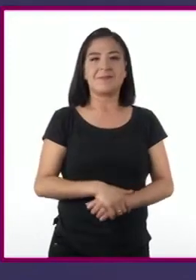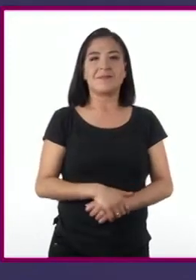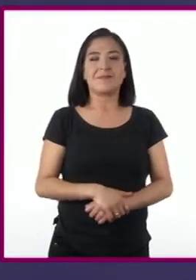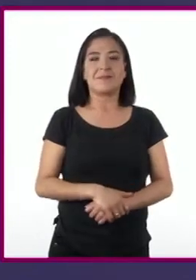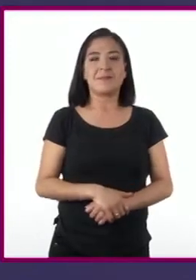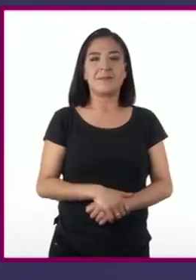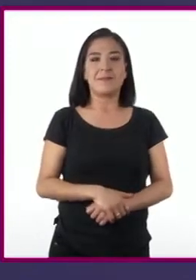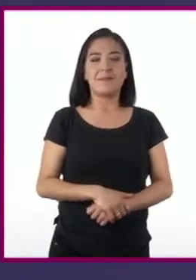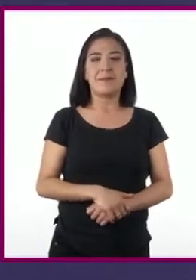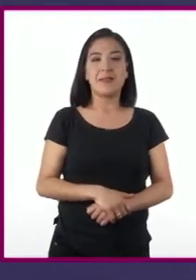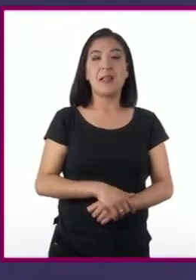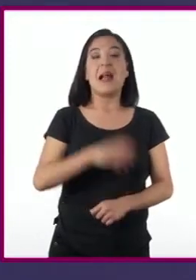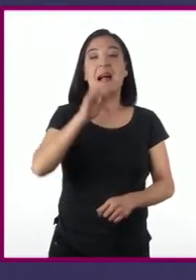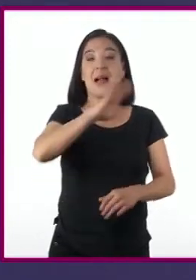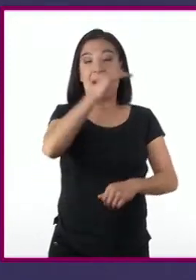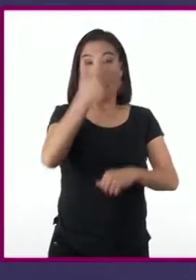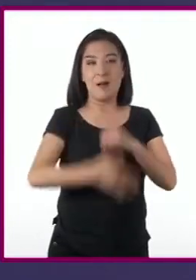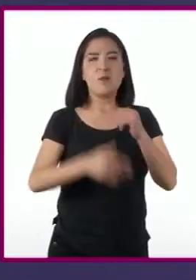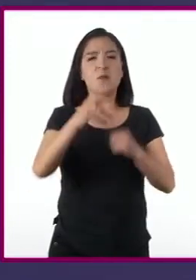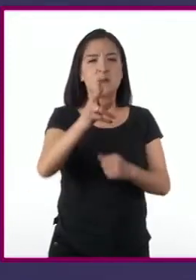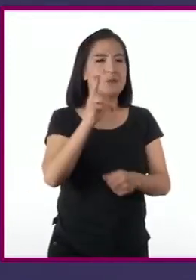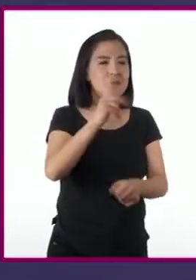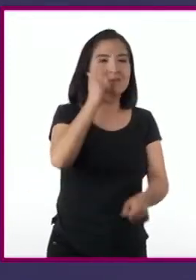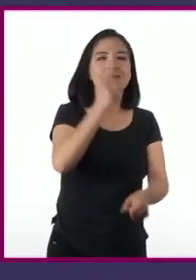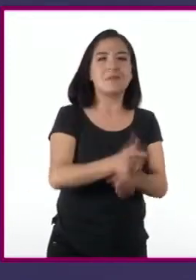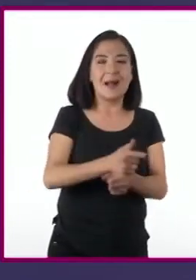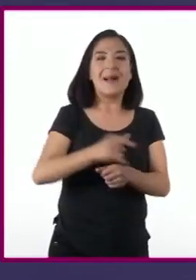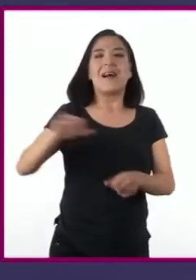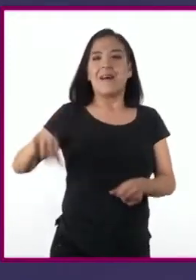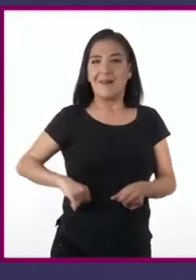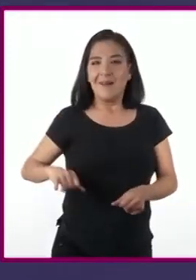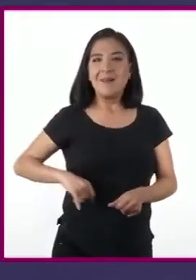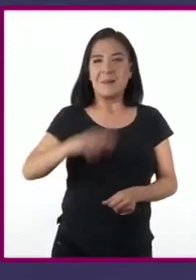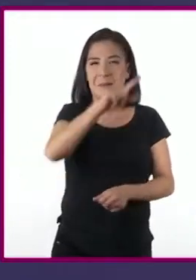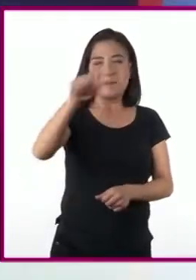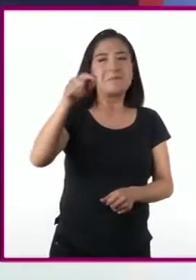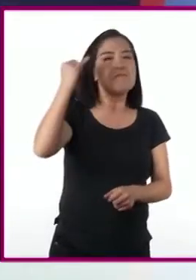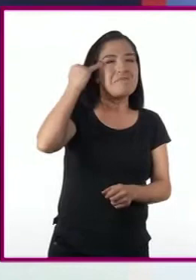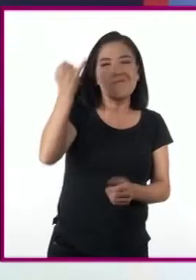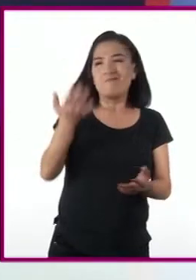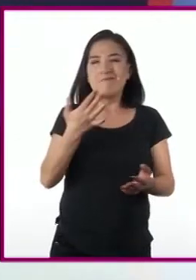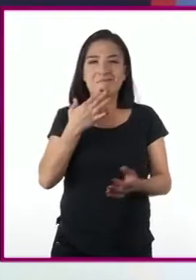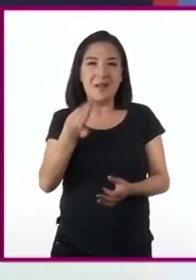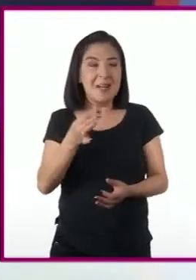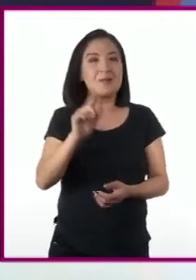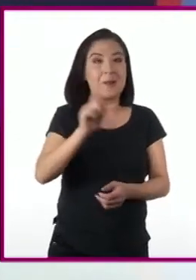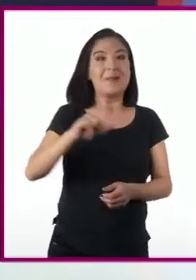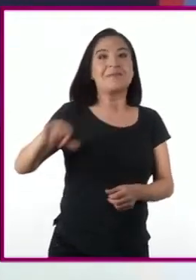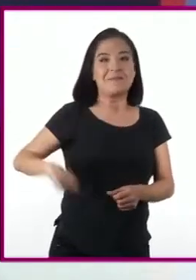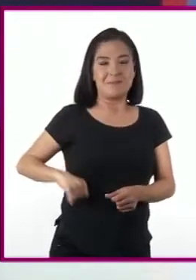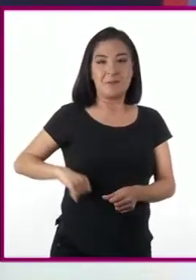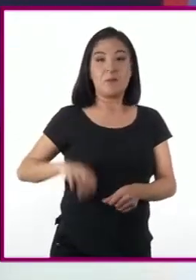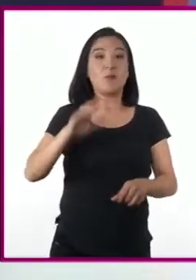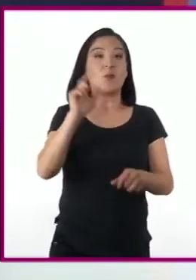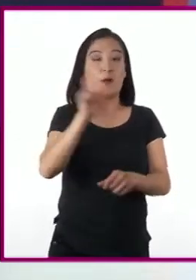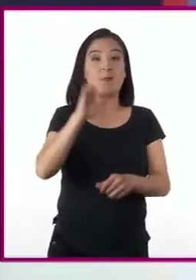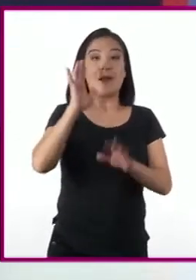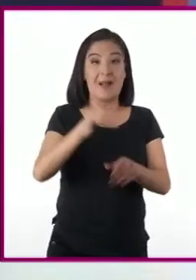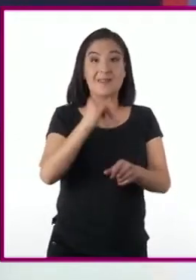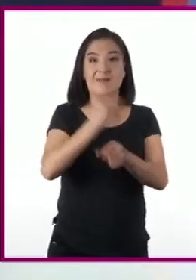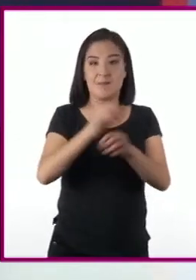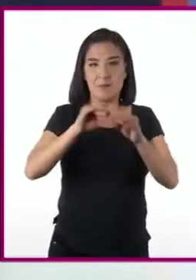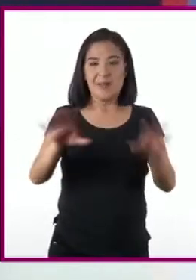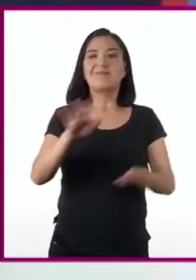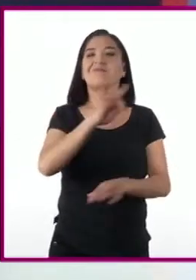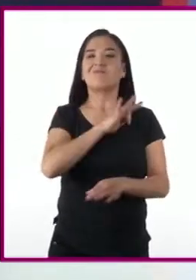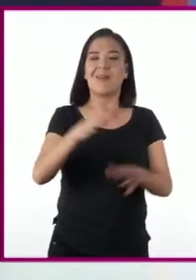Al finalizar, se darán cuenta que es más interesante de lo que se imaginaban, pues quien tiene la información tiene el